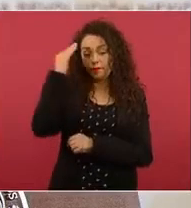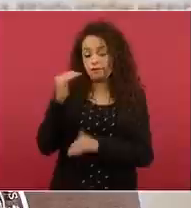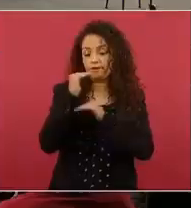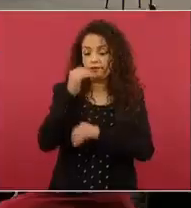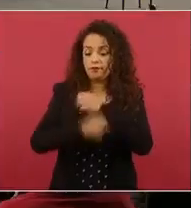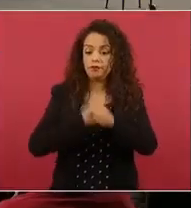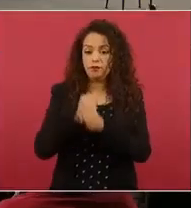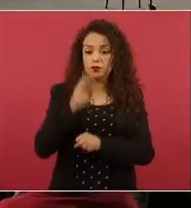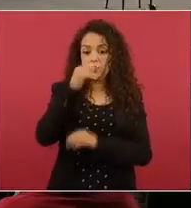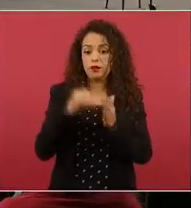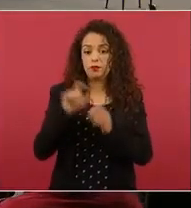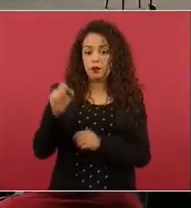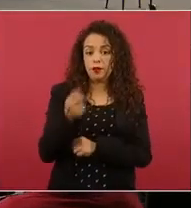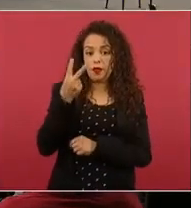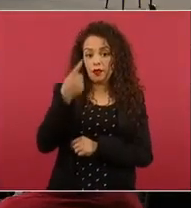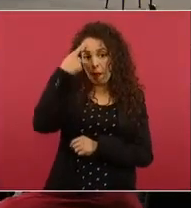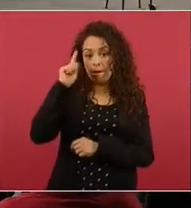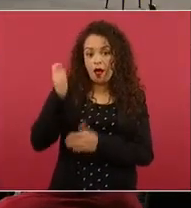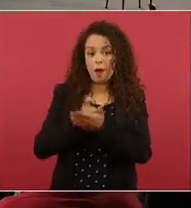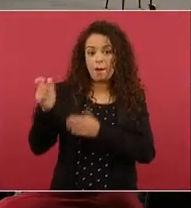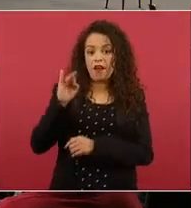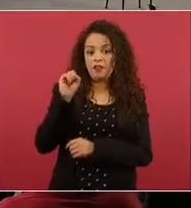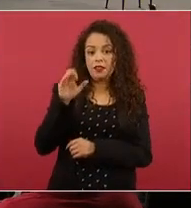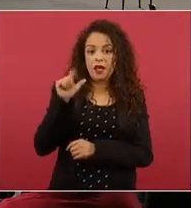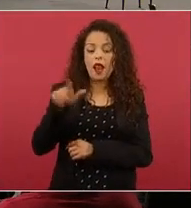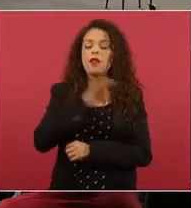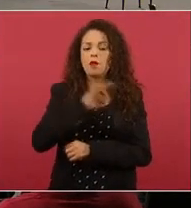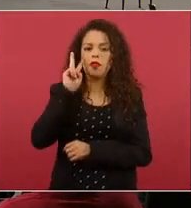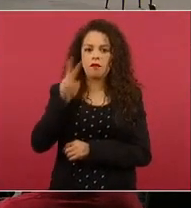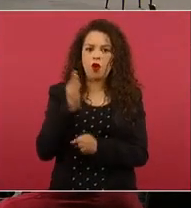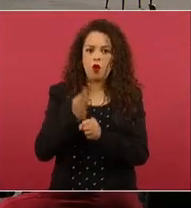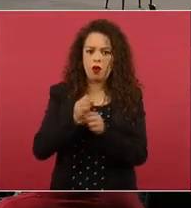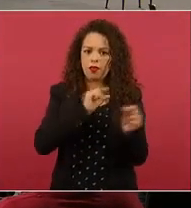Es en total el 6% de los pagos. Aquí lo vemos en pantalla.